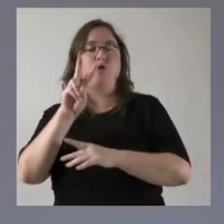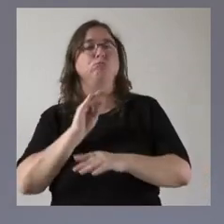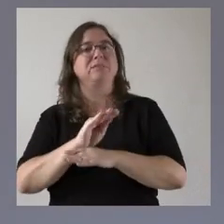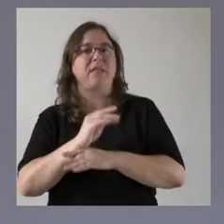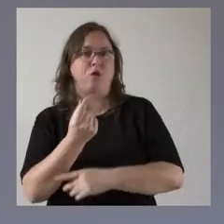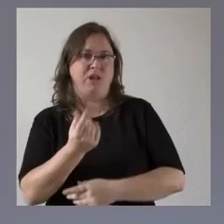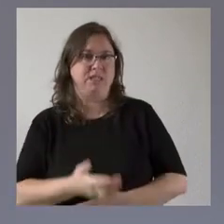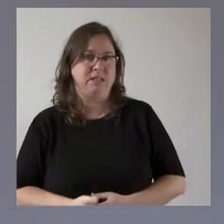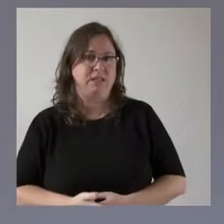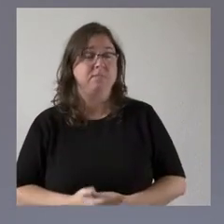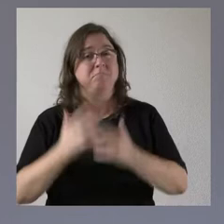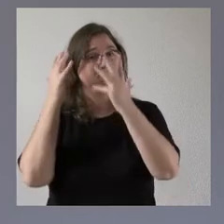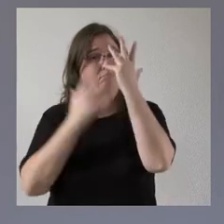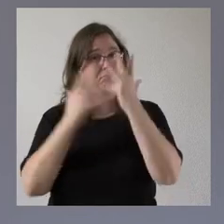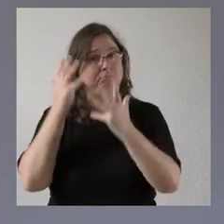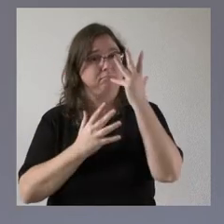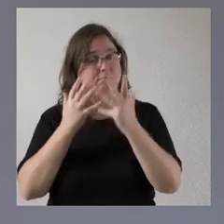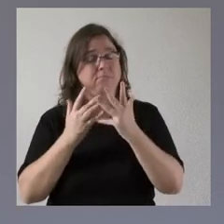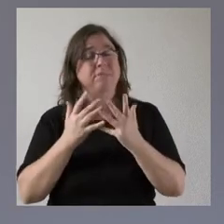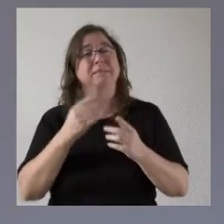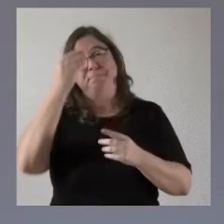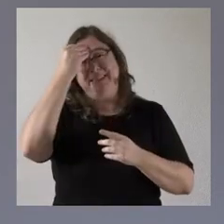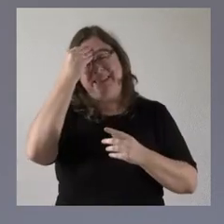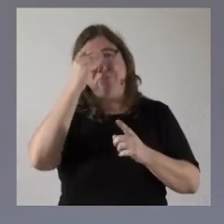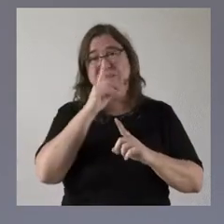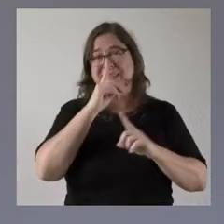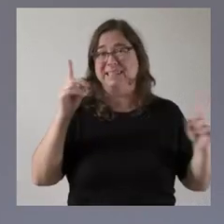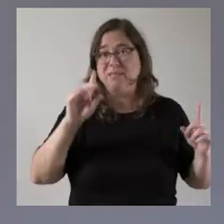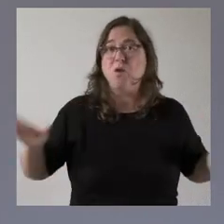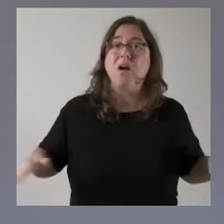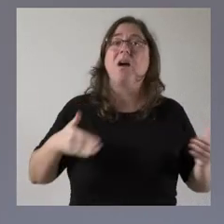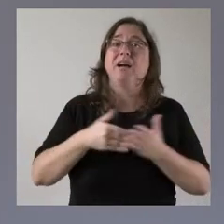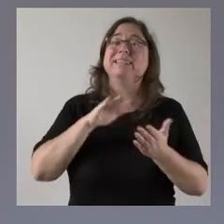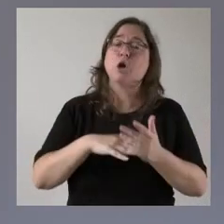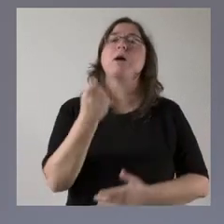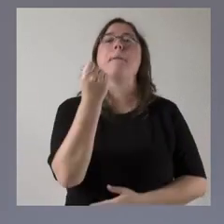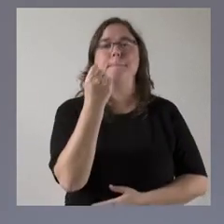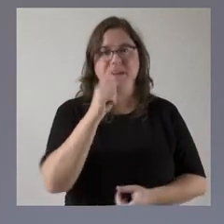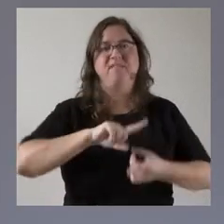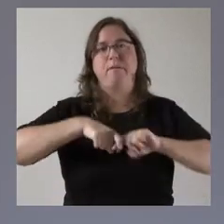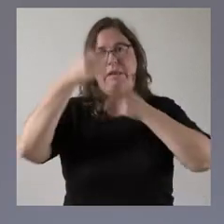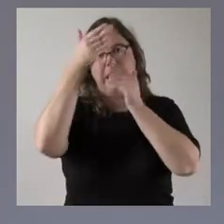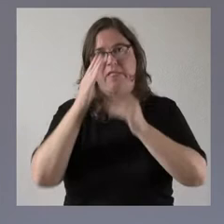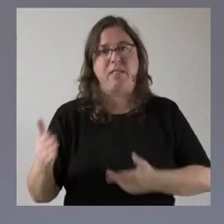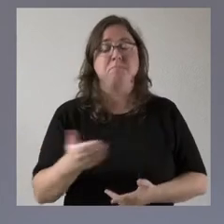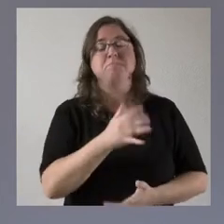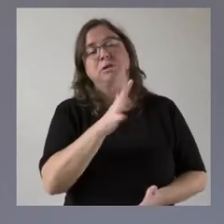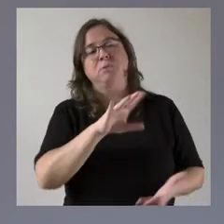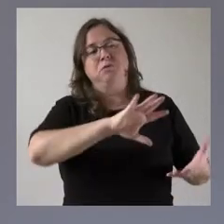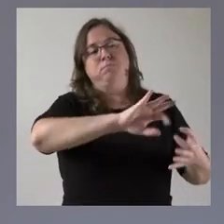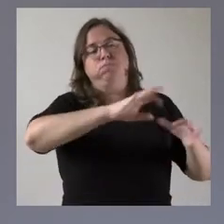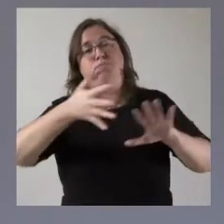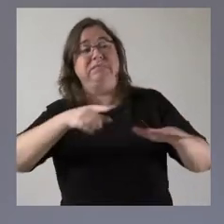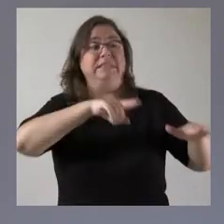el cálculo que se ha estimado Es que este año se podría llegar a las mil familias un poco haciendo la extrapolación